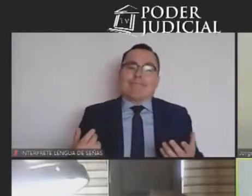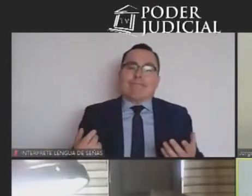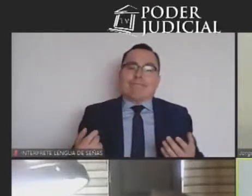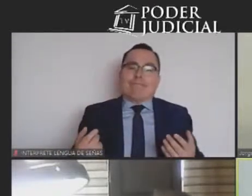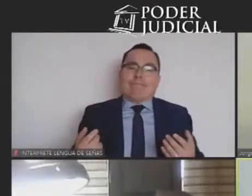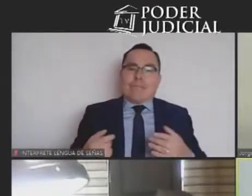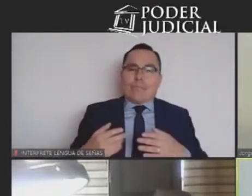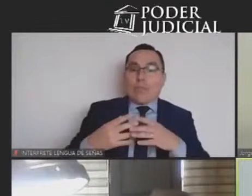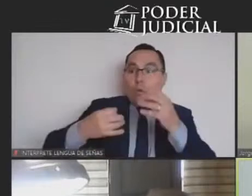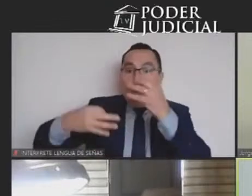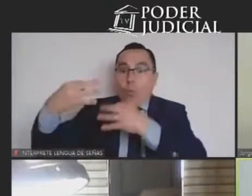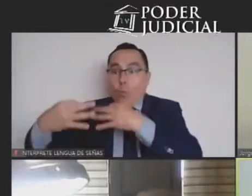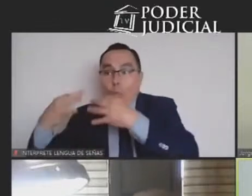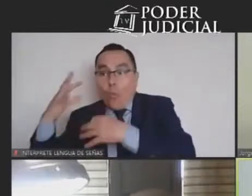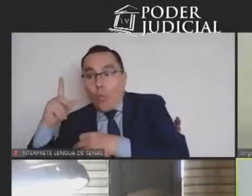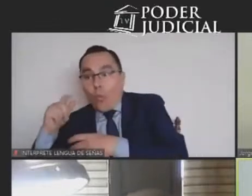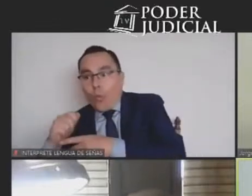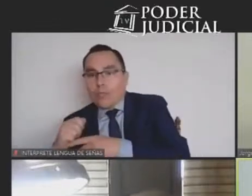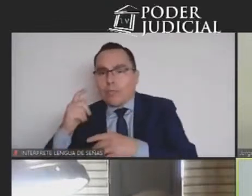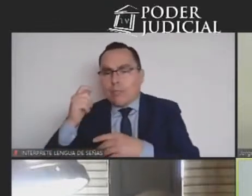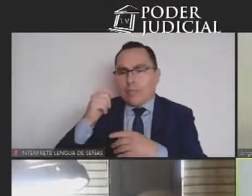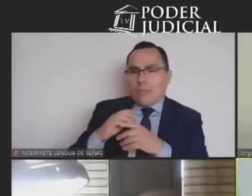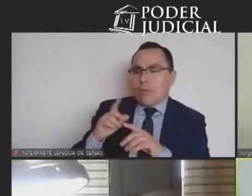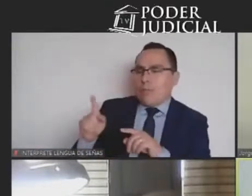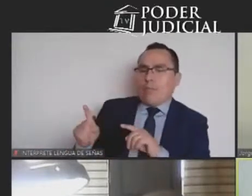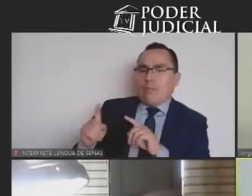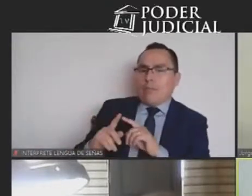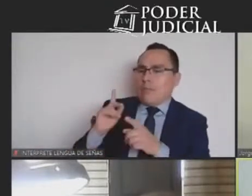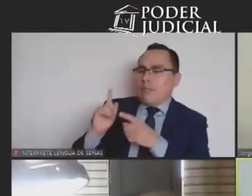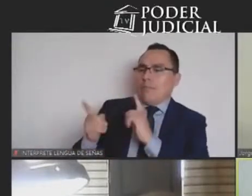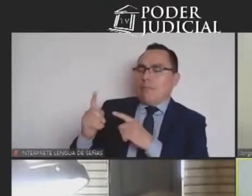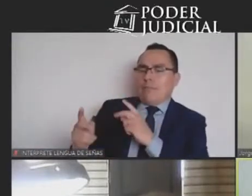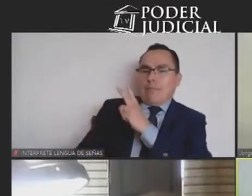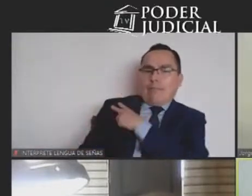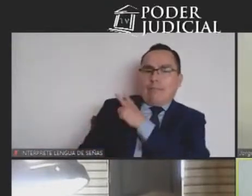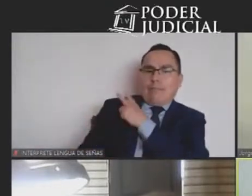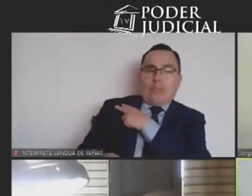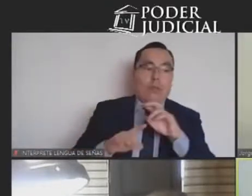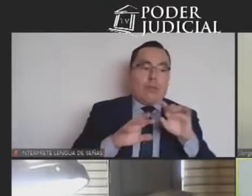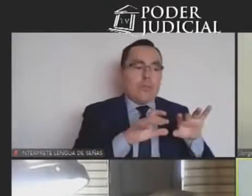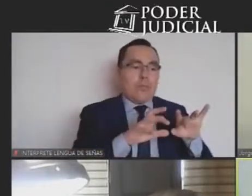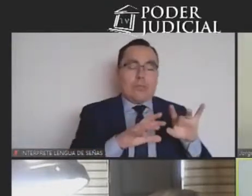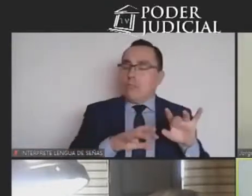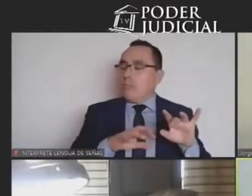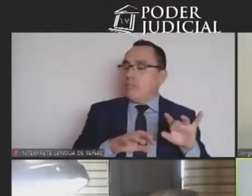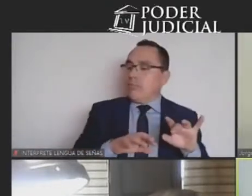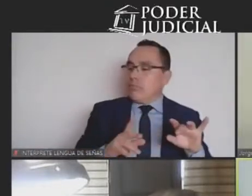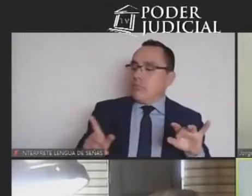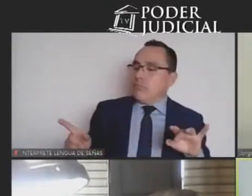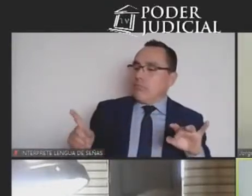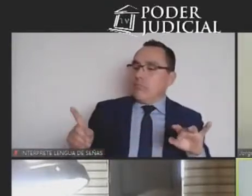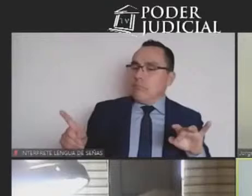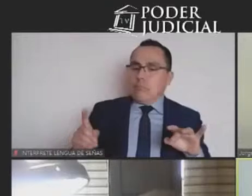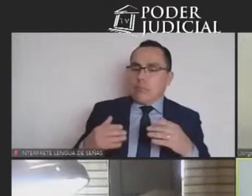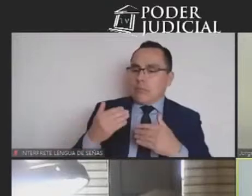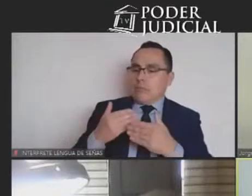Los jueces se sentían administrados, los administradores no conocían sus